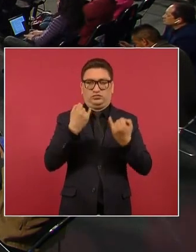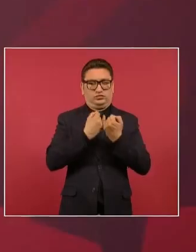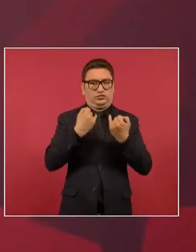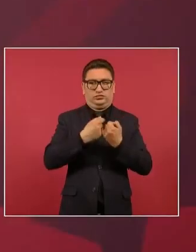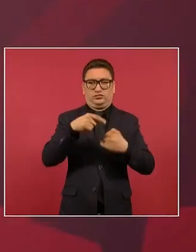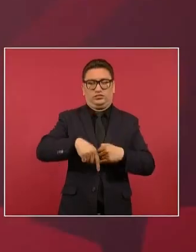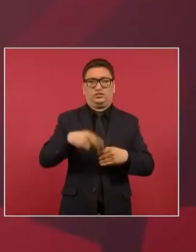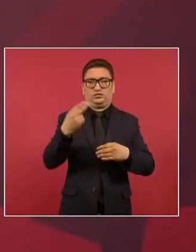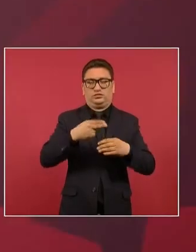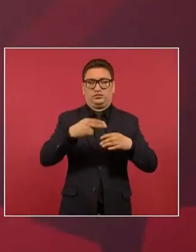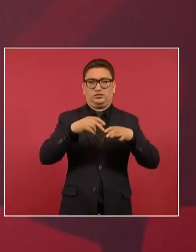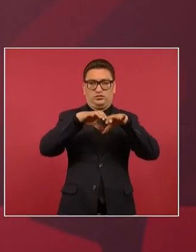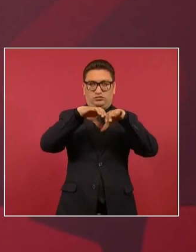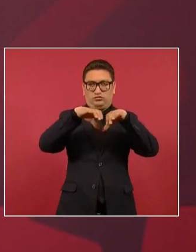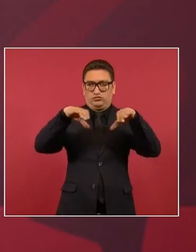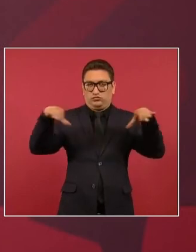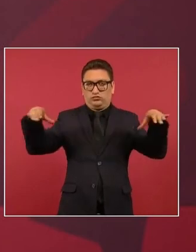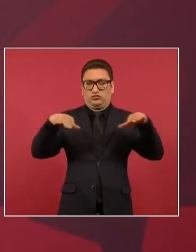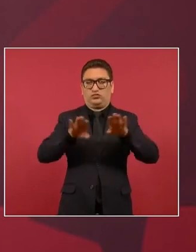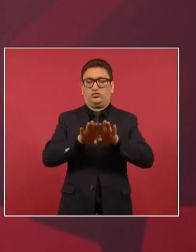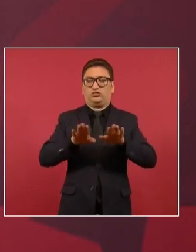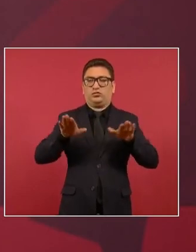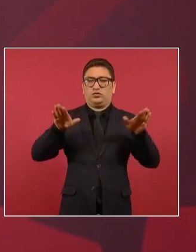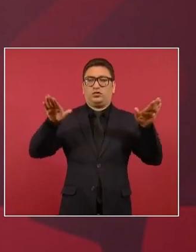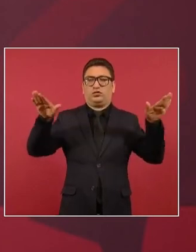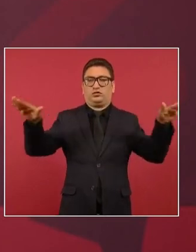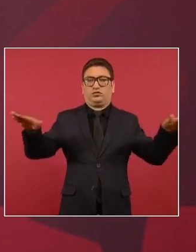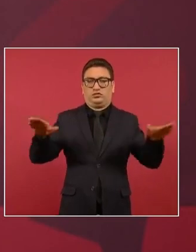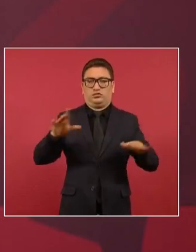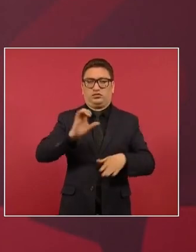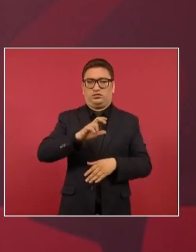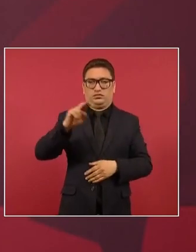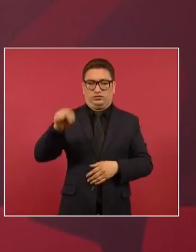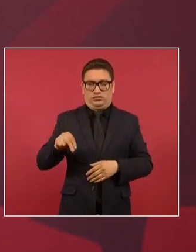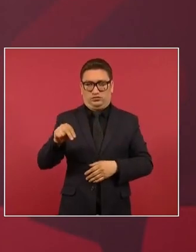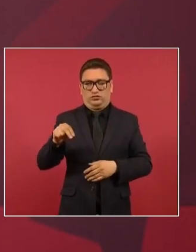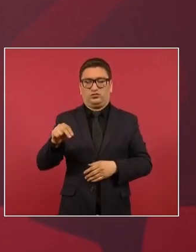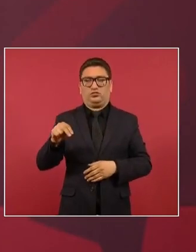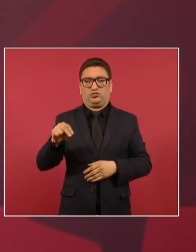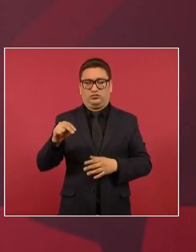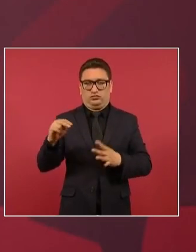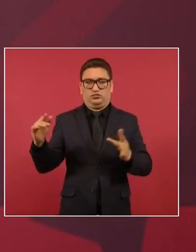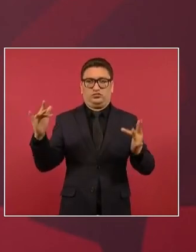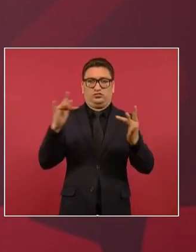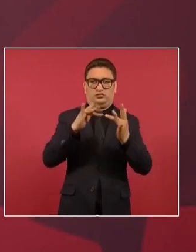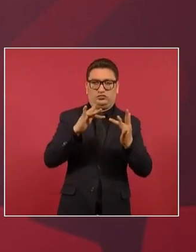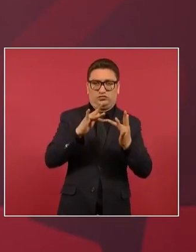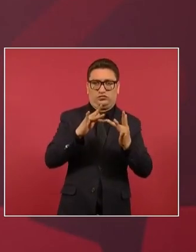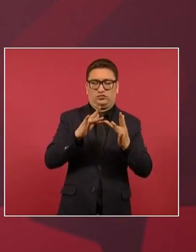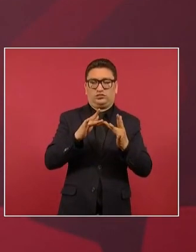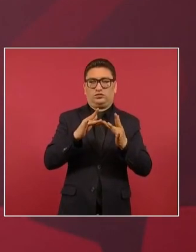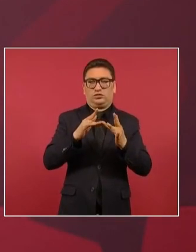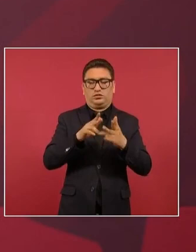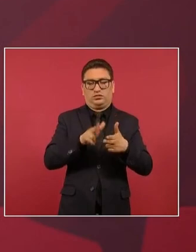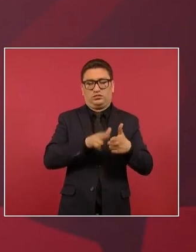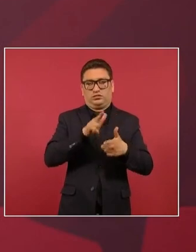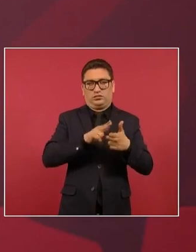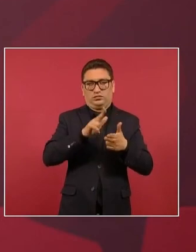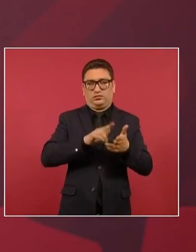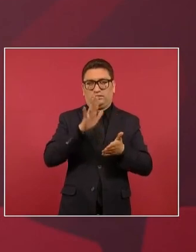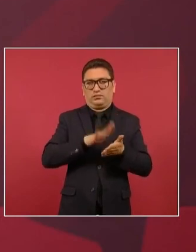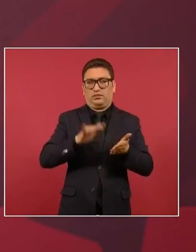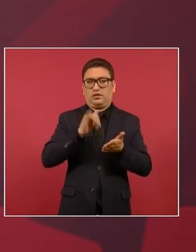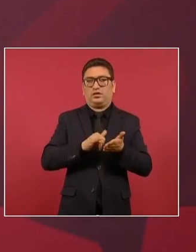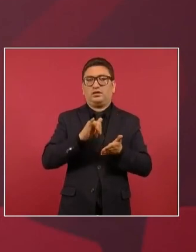para unir el aeropuerto de Cancún con la estación del Tren Maya de